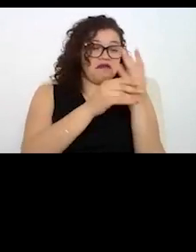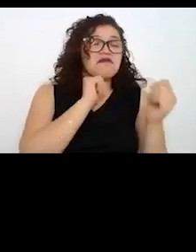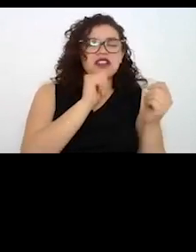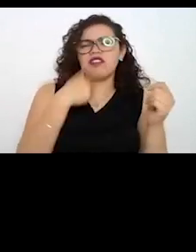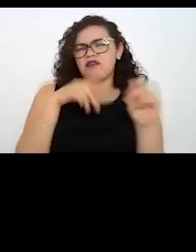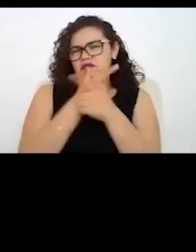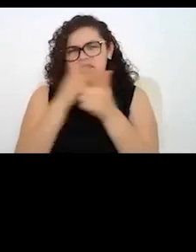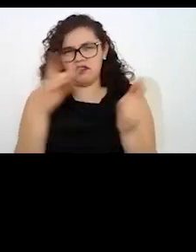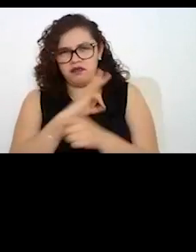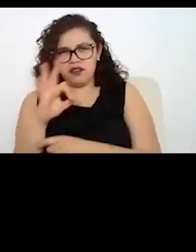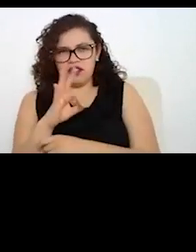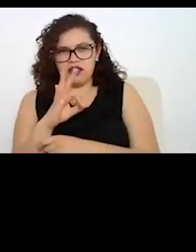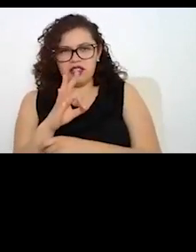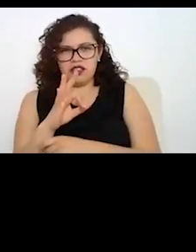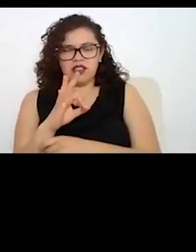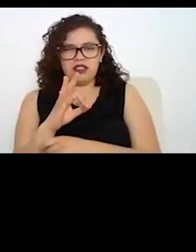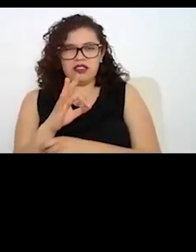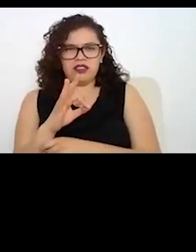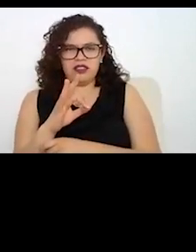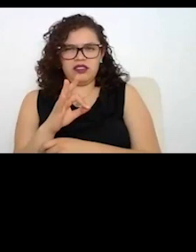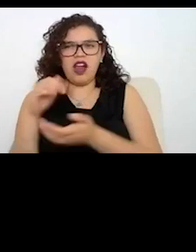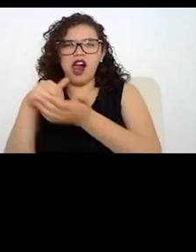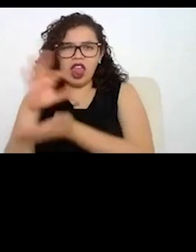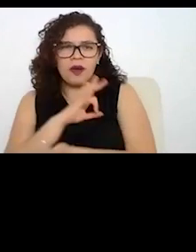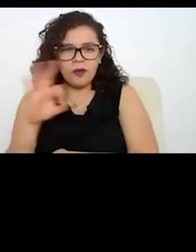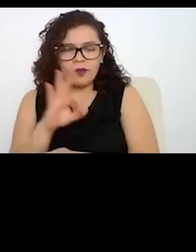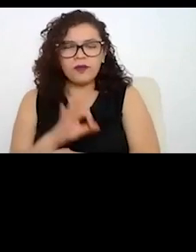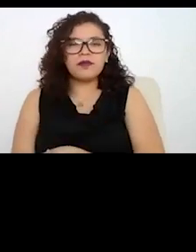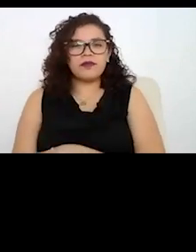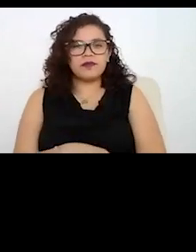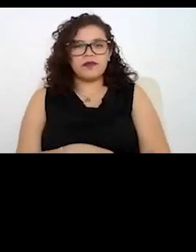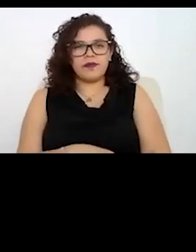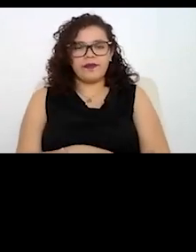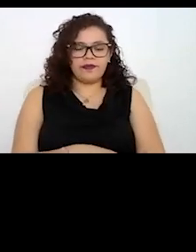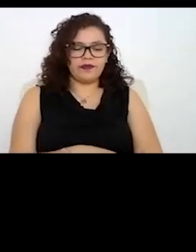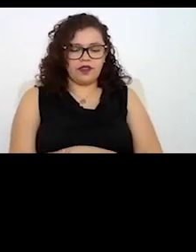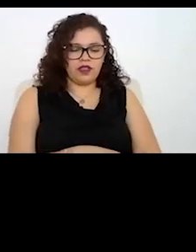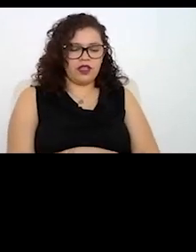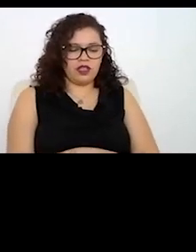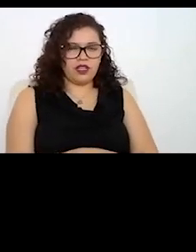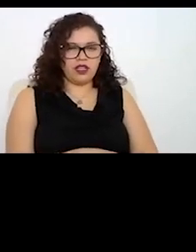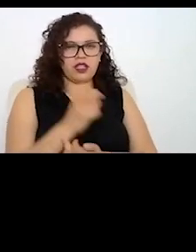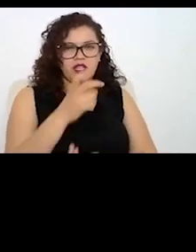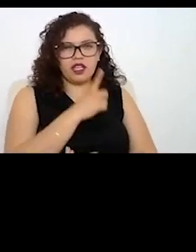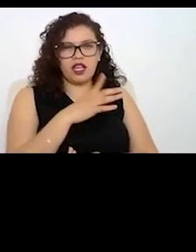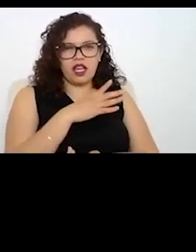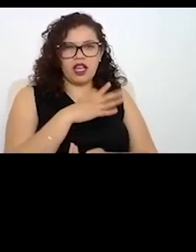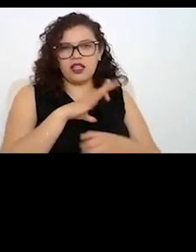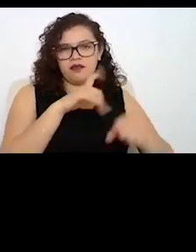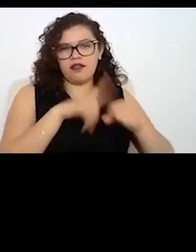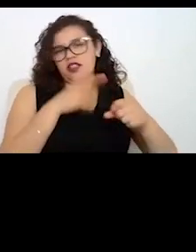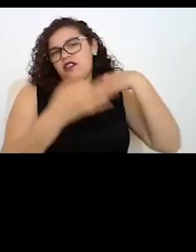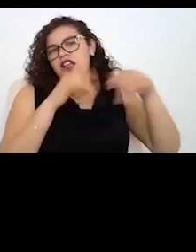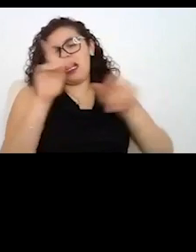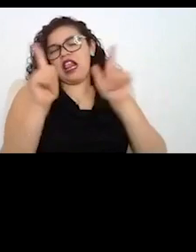llegar a ser una causa de rescisión. Entonces, en ese particular caso, pues tendrías un poco todo el soporte de la ley